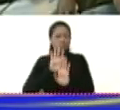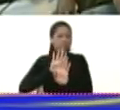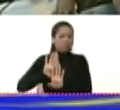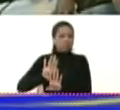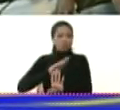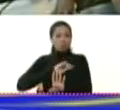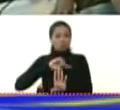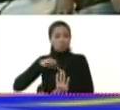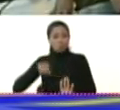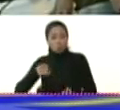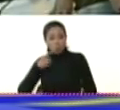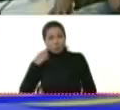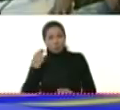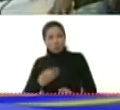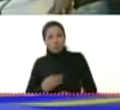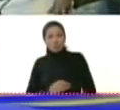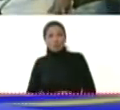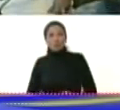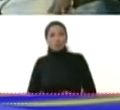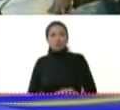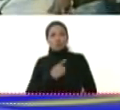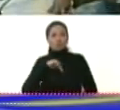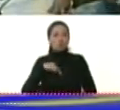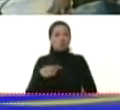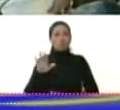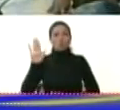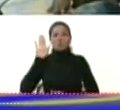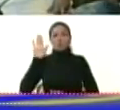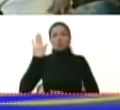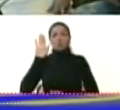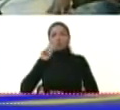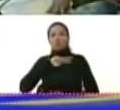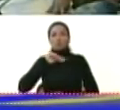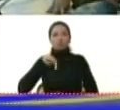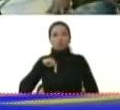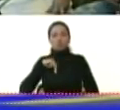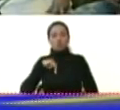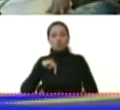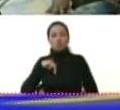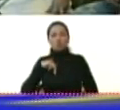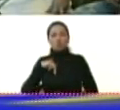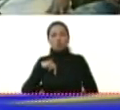Nosotros no prometimos, nosotros nos